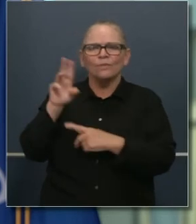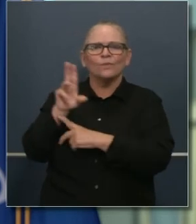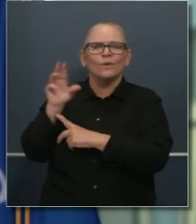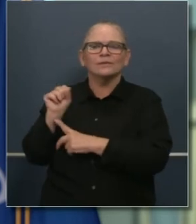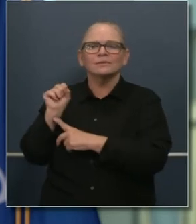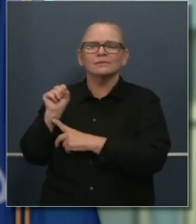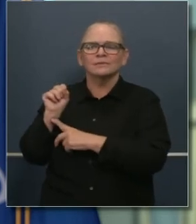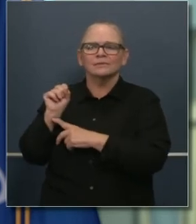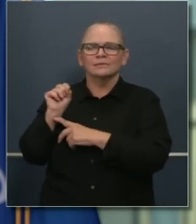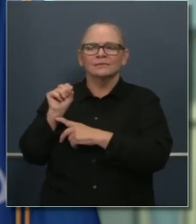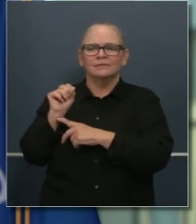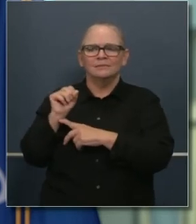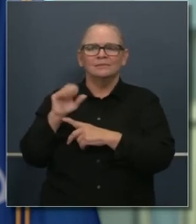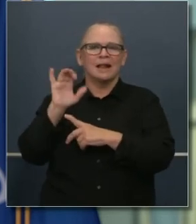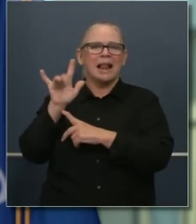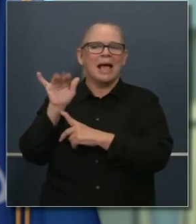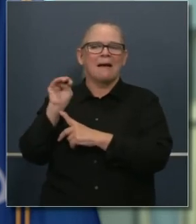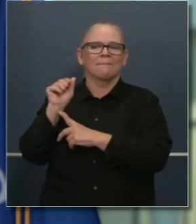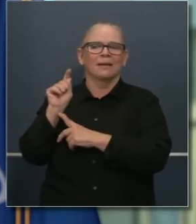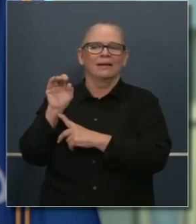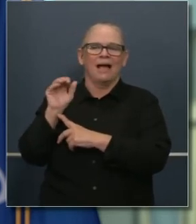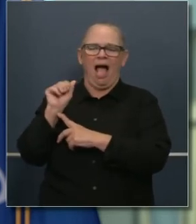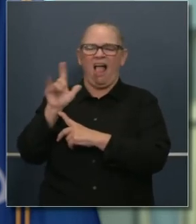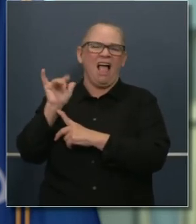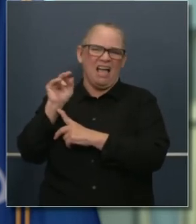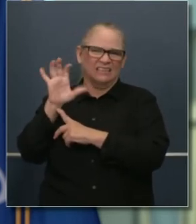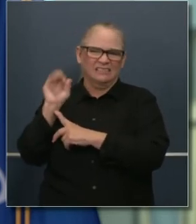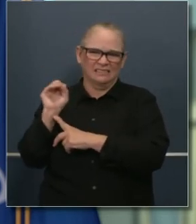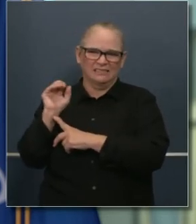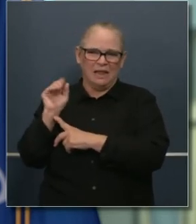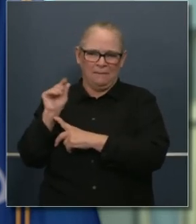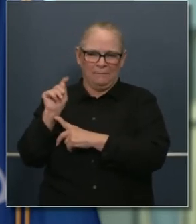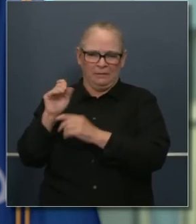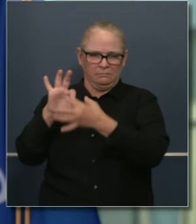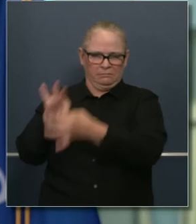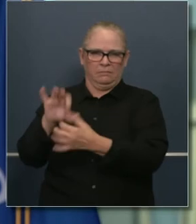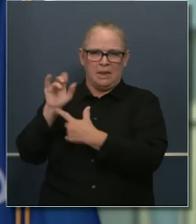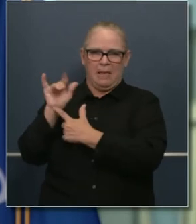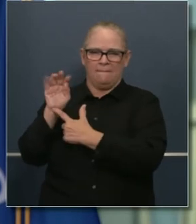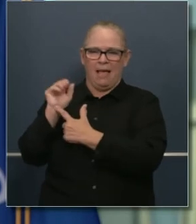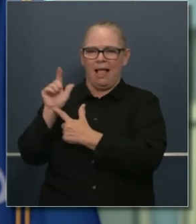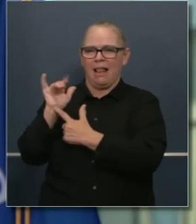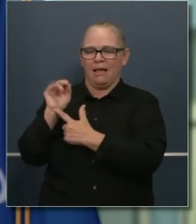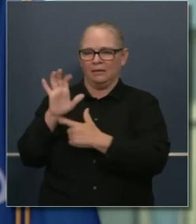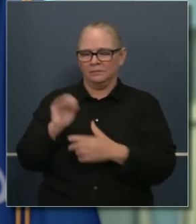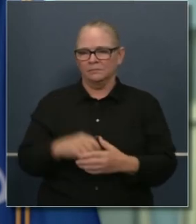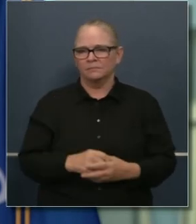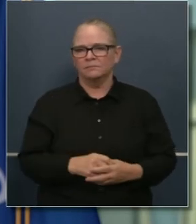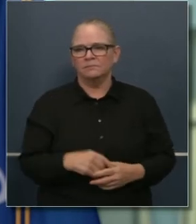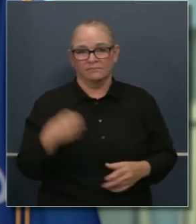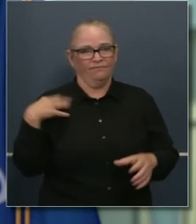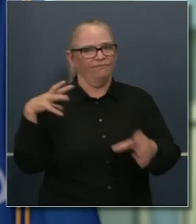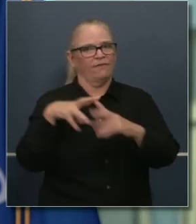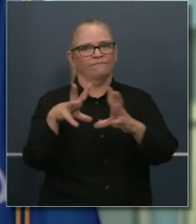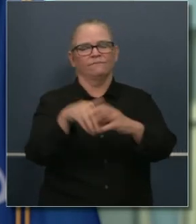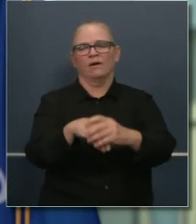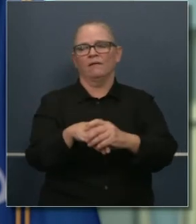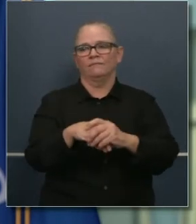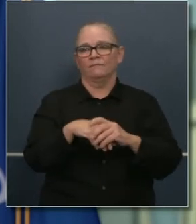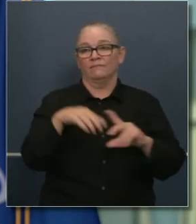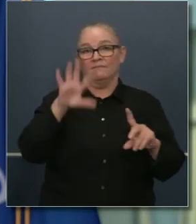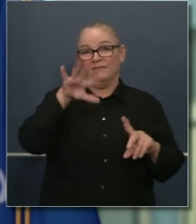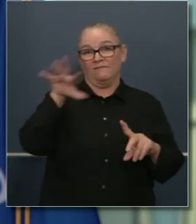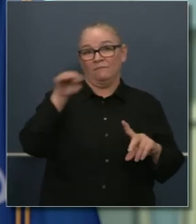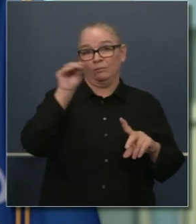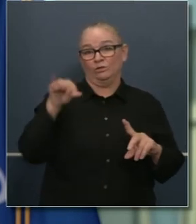nacional que son 24 estados que están avanzando a la misma causa en el que el estado de california y representa el 55 por